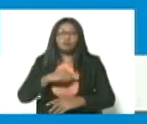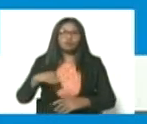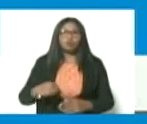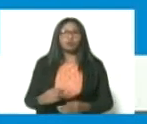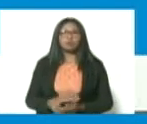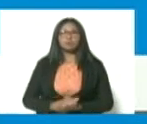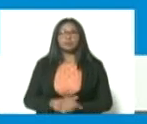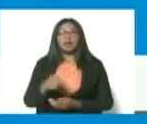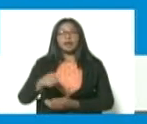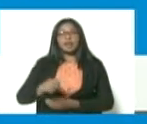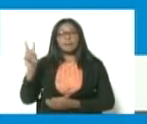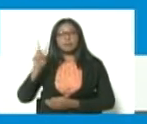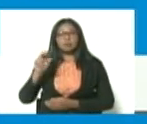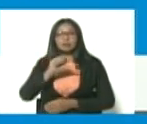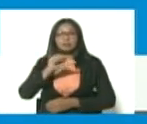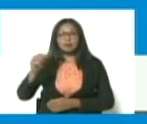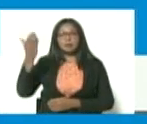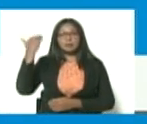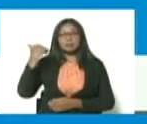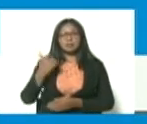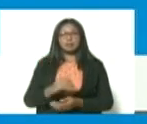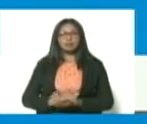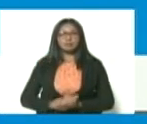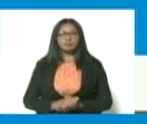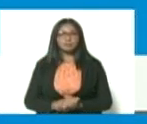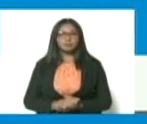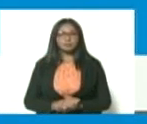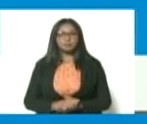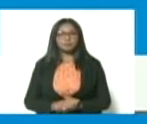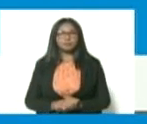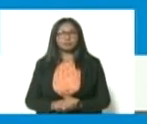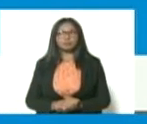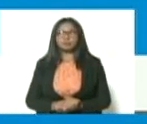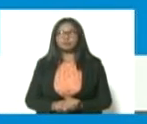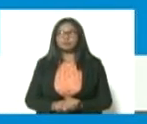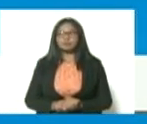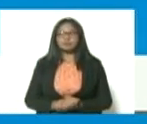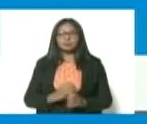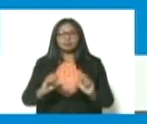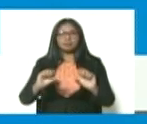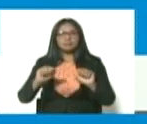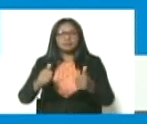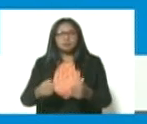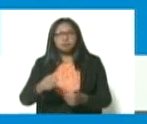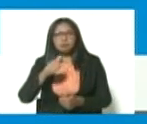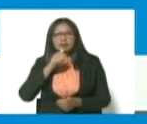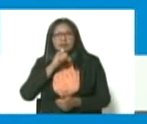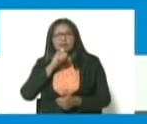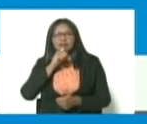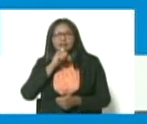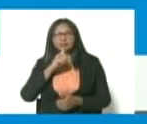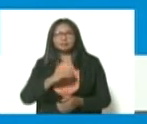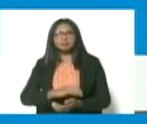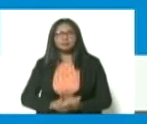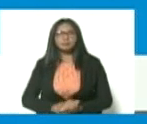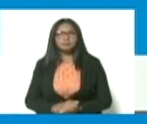Estuvo en Venezuela la semana pasada la relatora